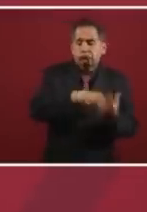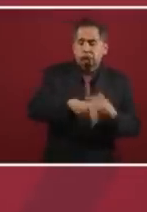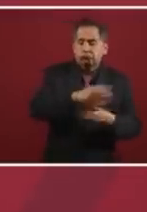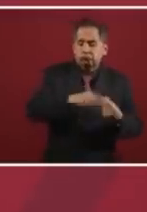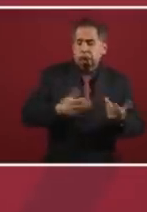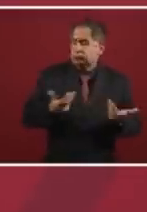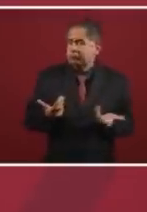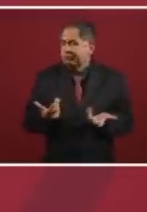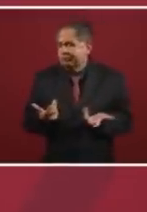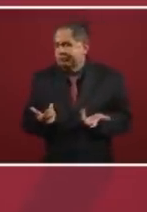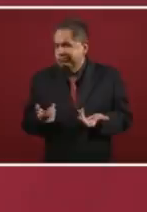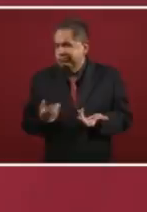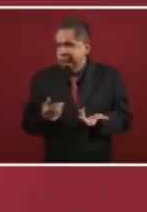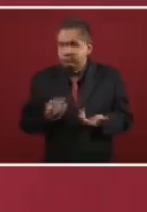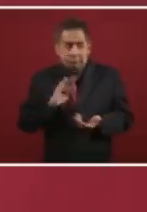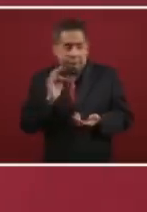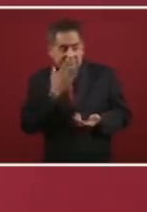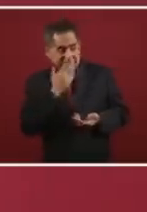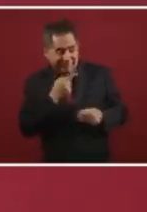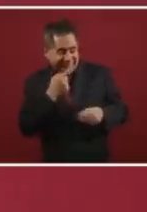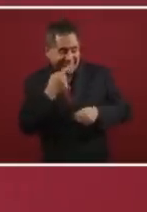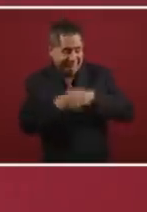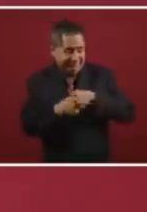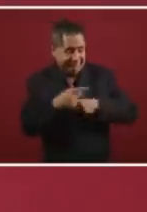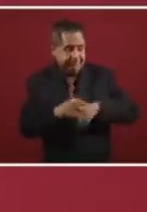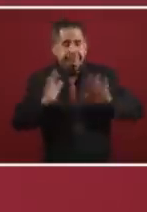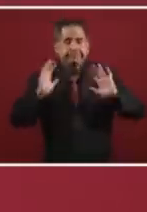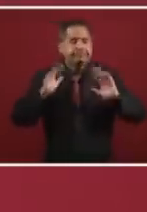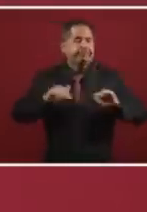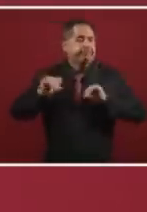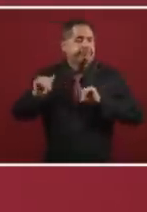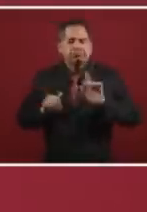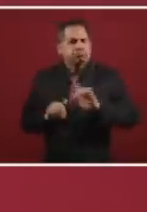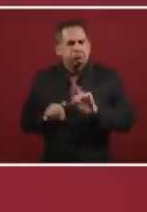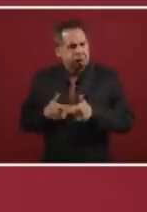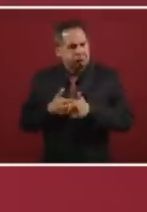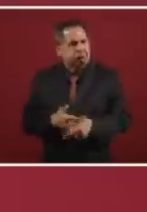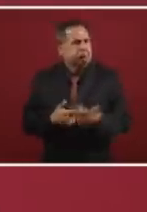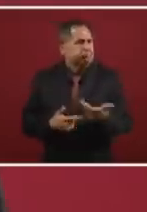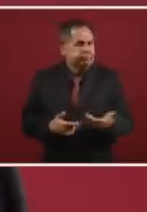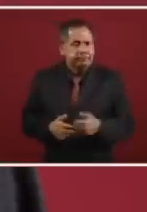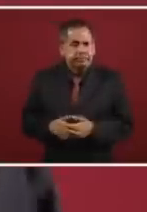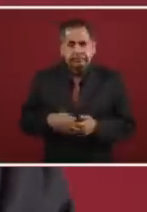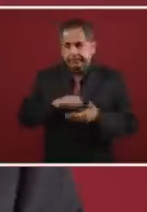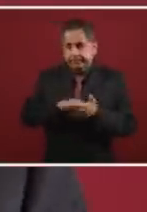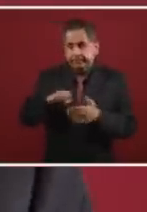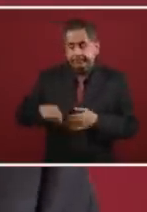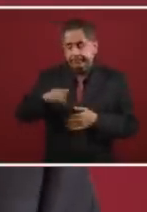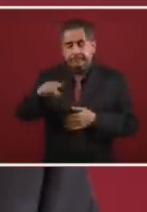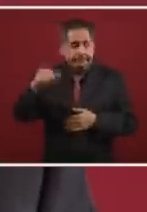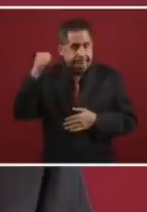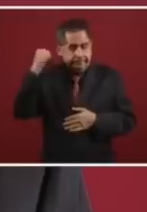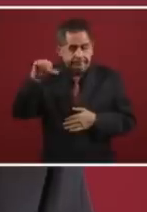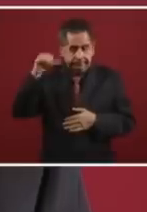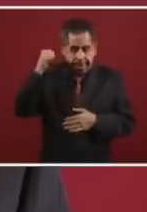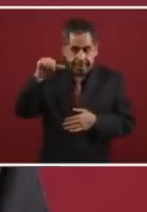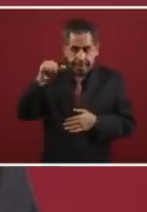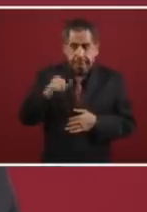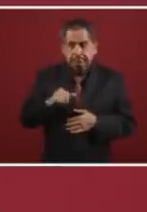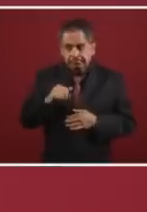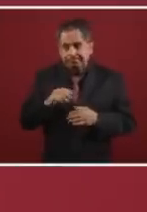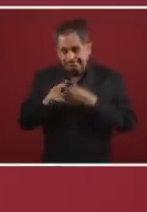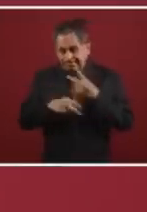comprometiendo estos recursos en el caso de acapulco estamos